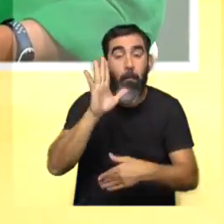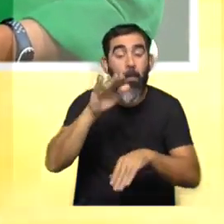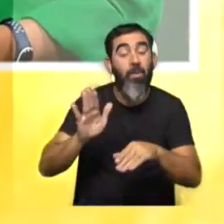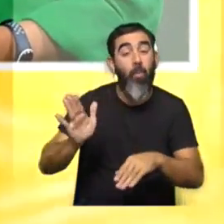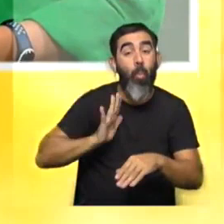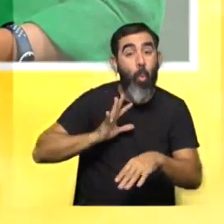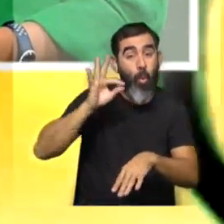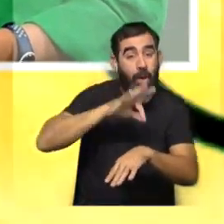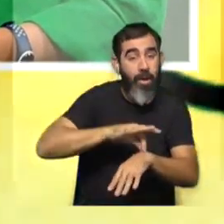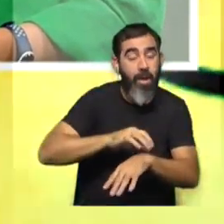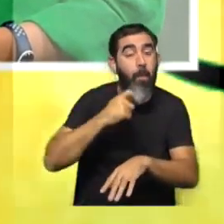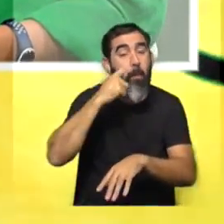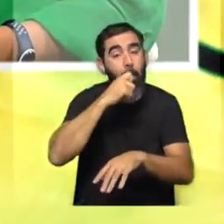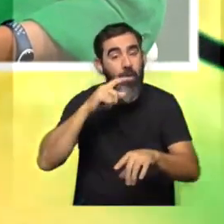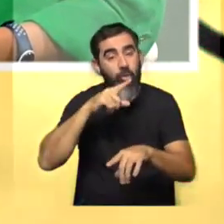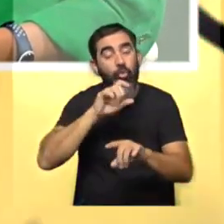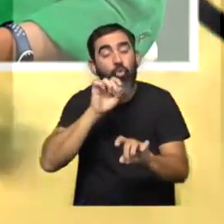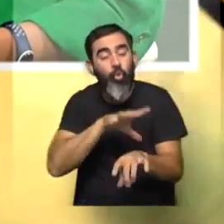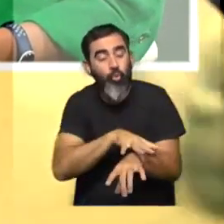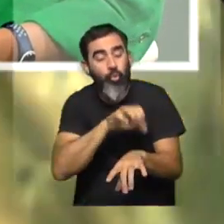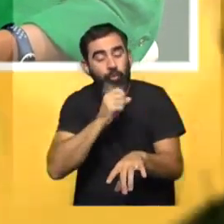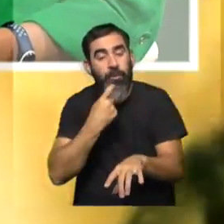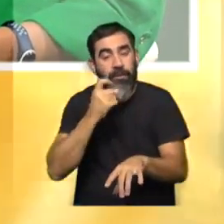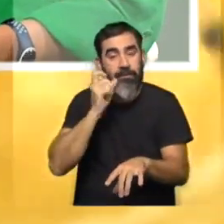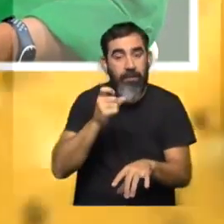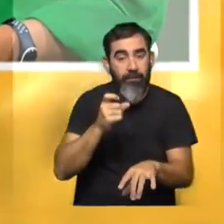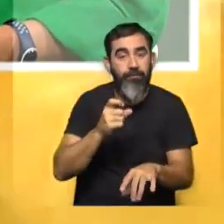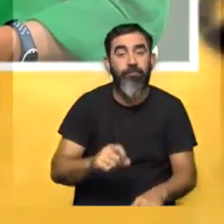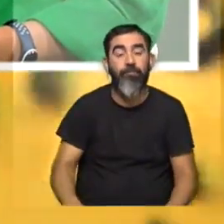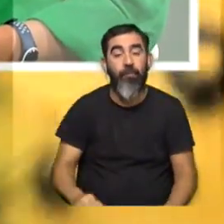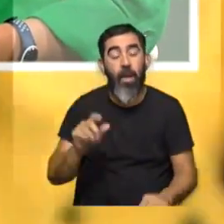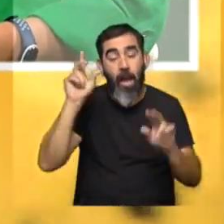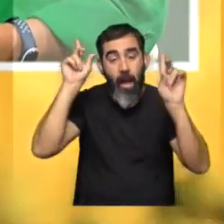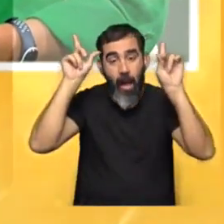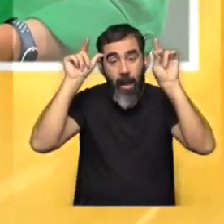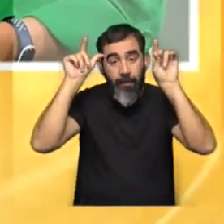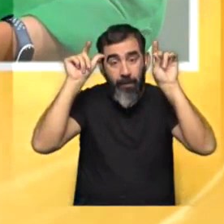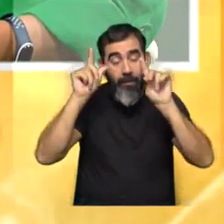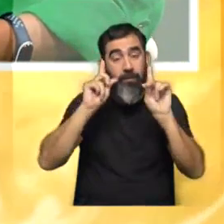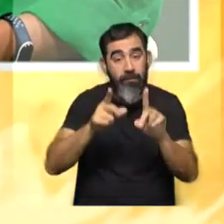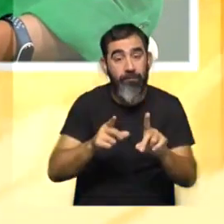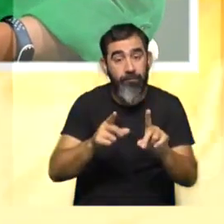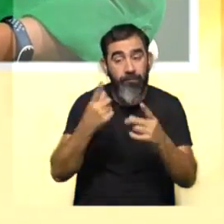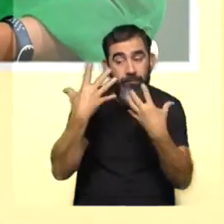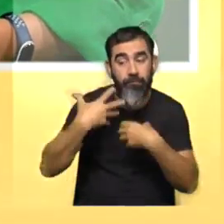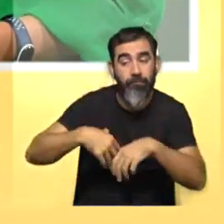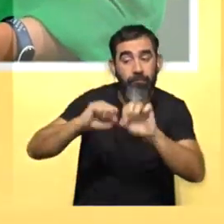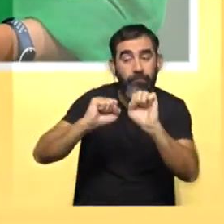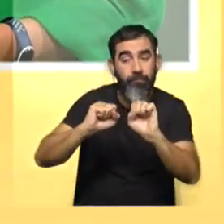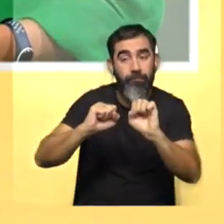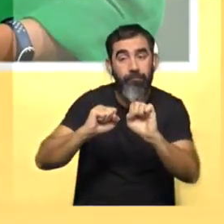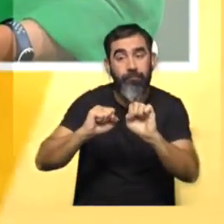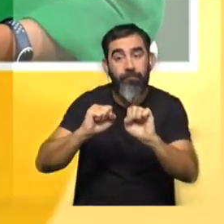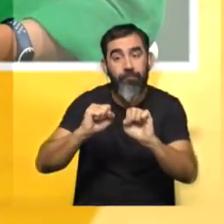pican. Los machos no chupan sangre, entonces son las hembras. Después las antenas, que por supuesto son las que detectan el dióxido